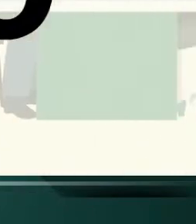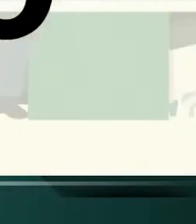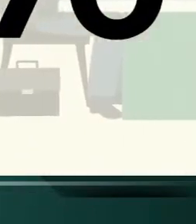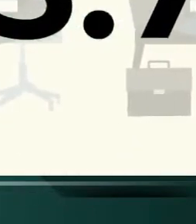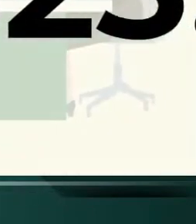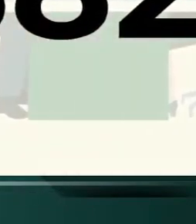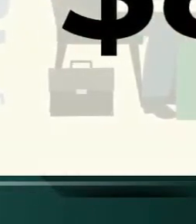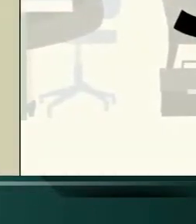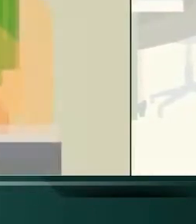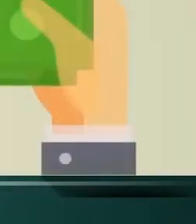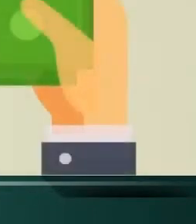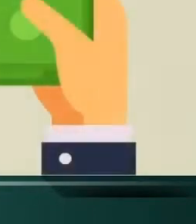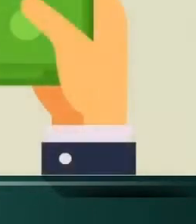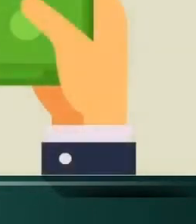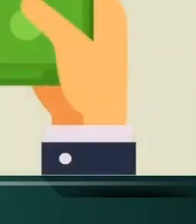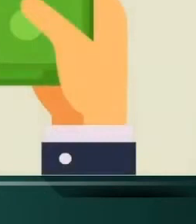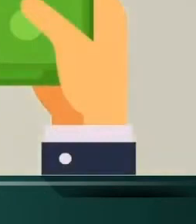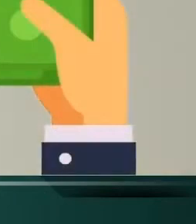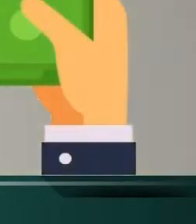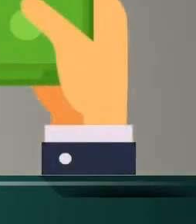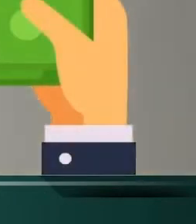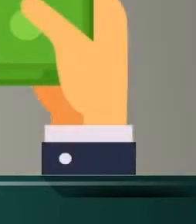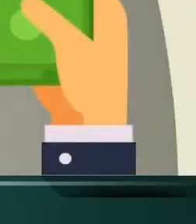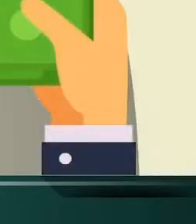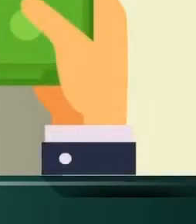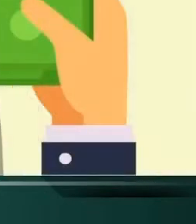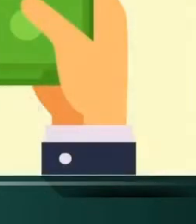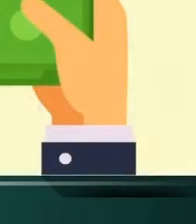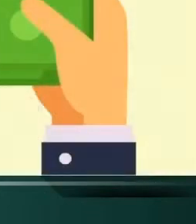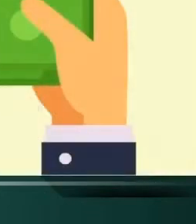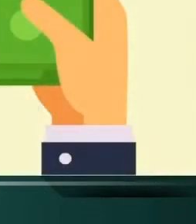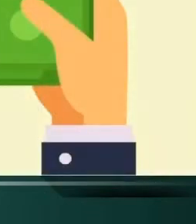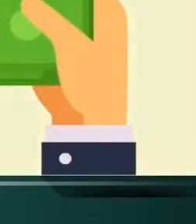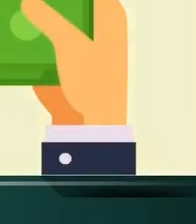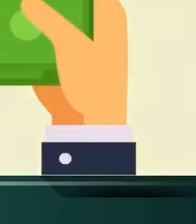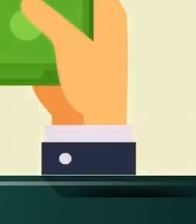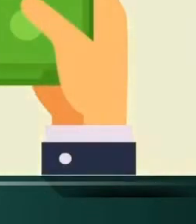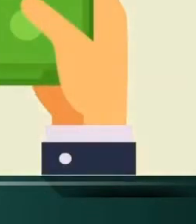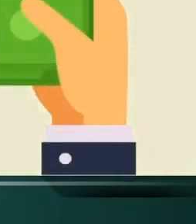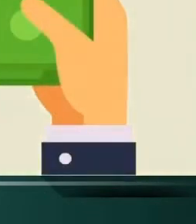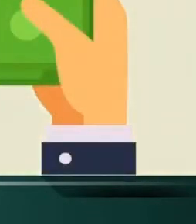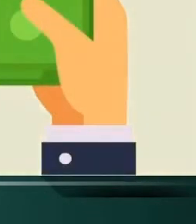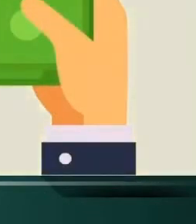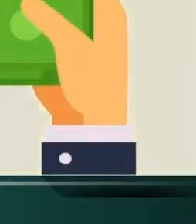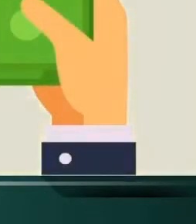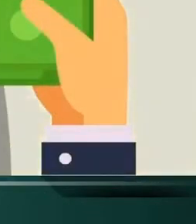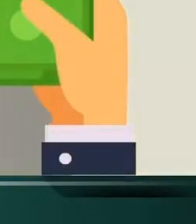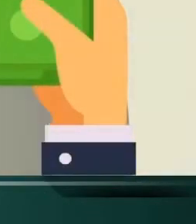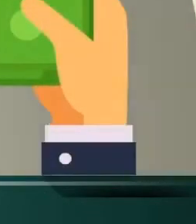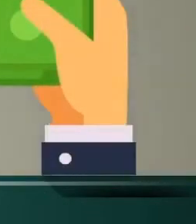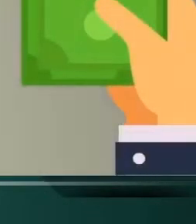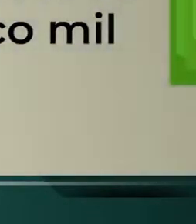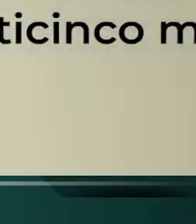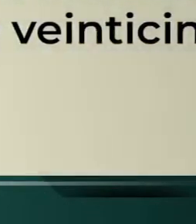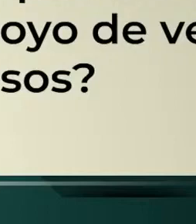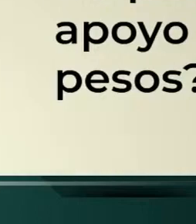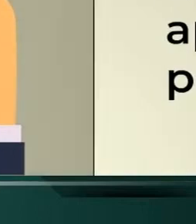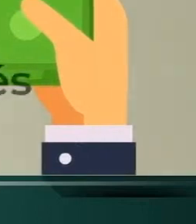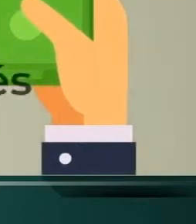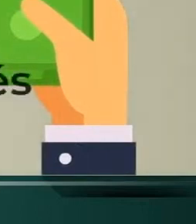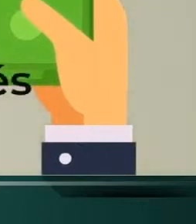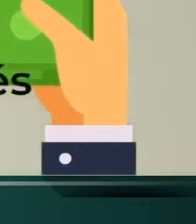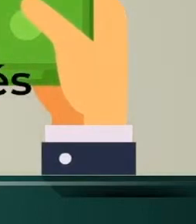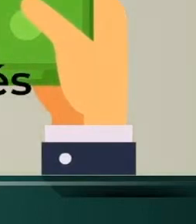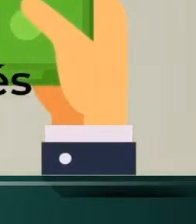mes. ¿A partir de cuándo debes empezar a reembolsar tu apoyo de 25,000 pesos?